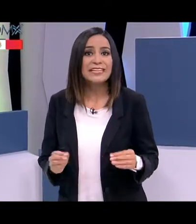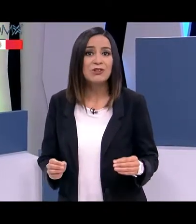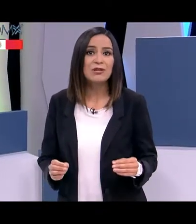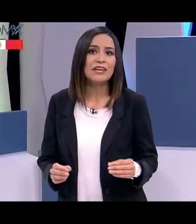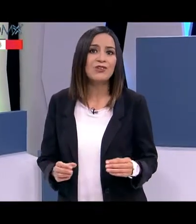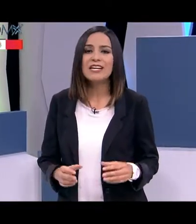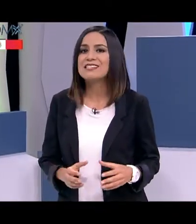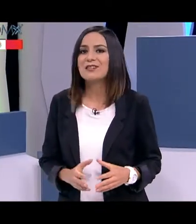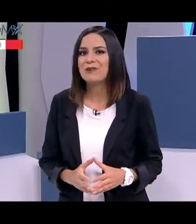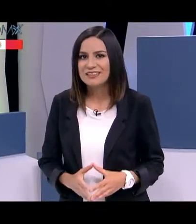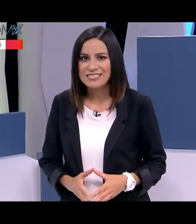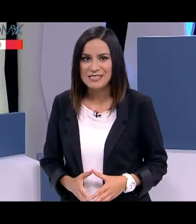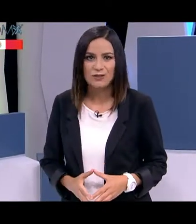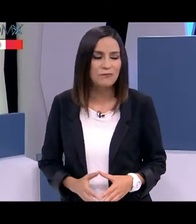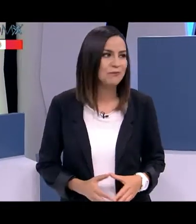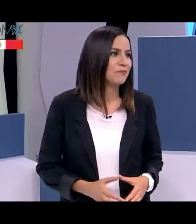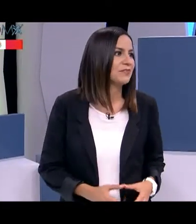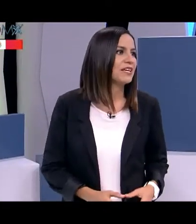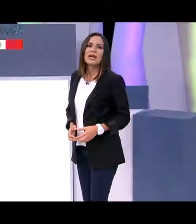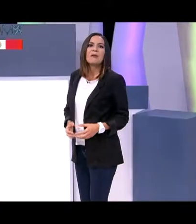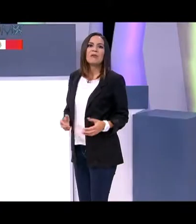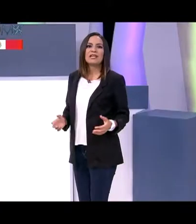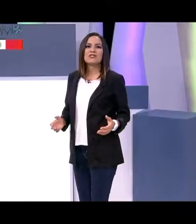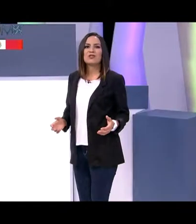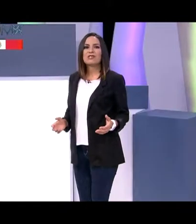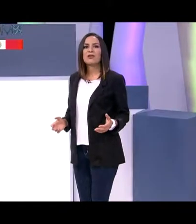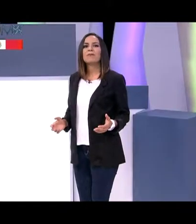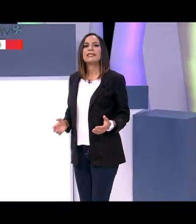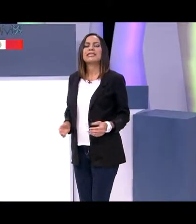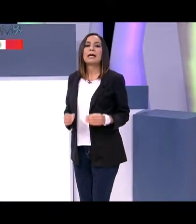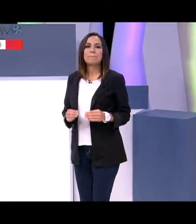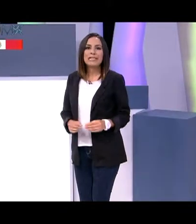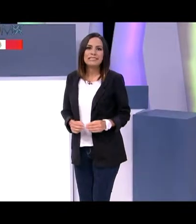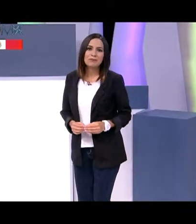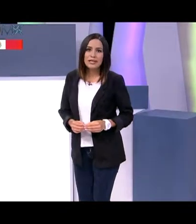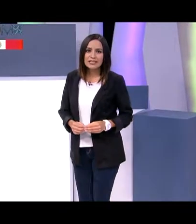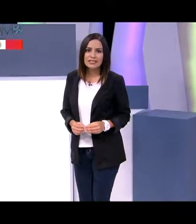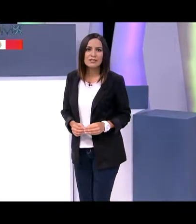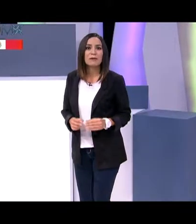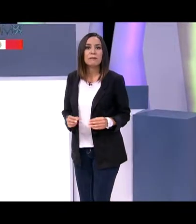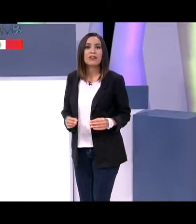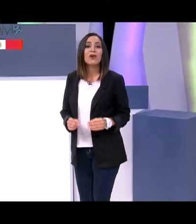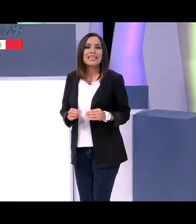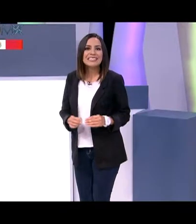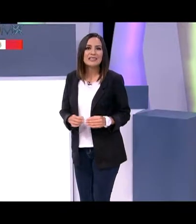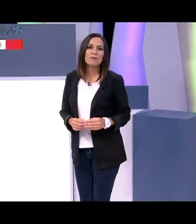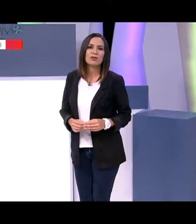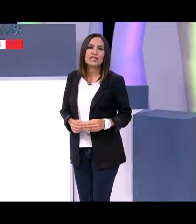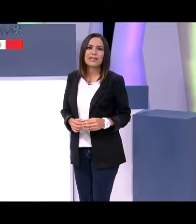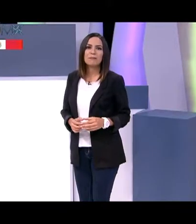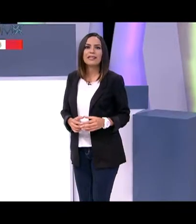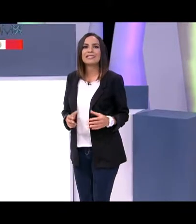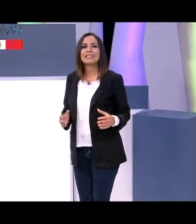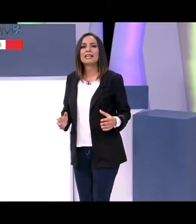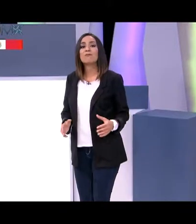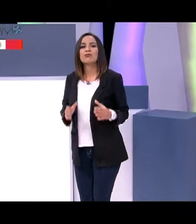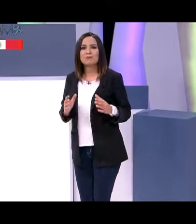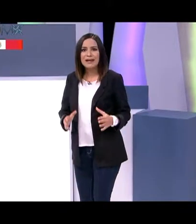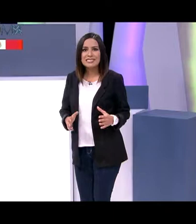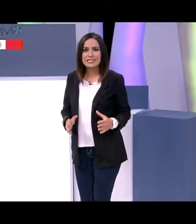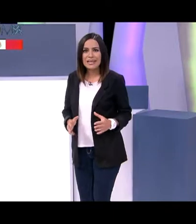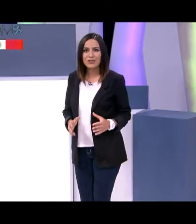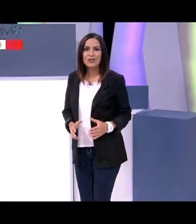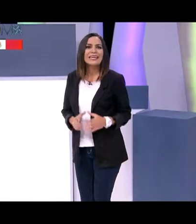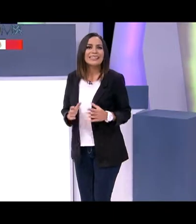obras y el cuidado del acervo artístico. Por eso nuestra compañera Mildred Martínez preparó este reportaje para que